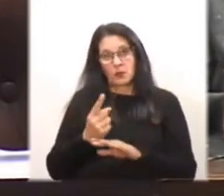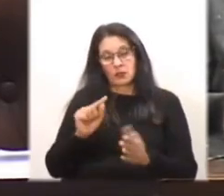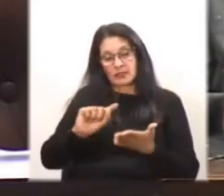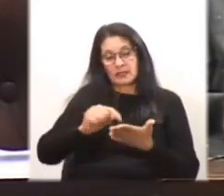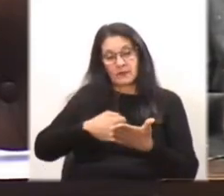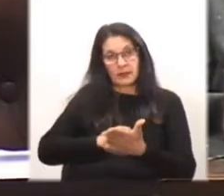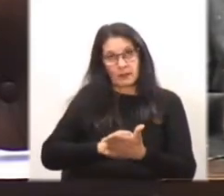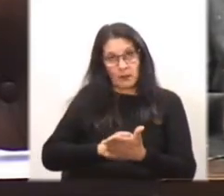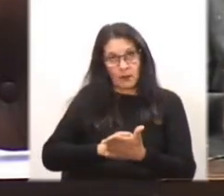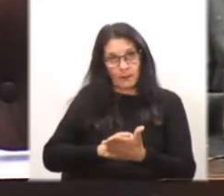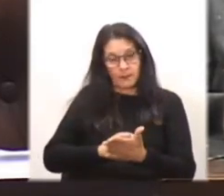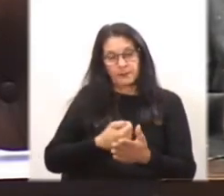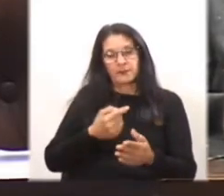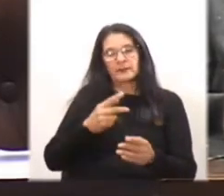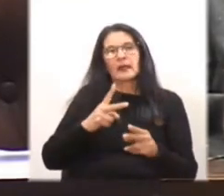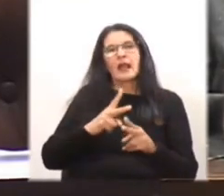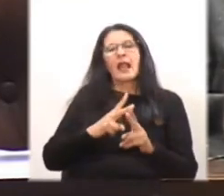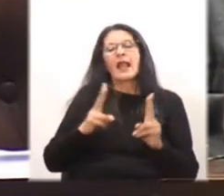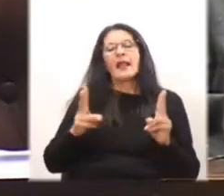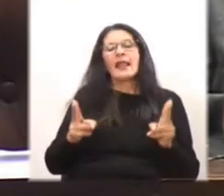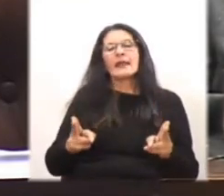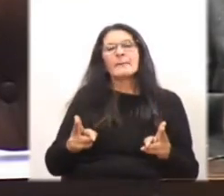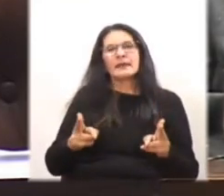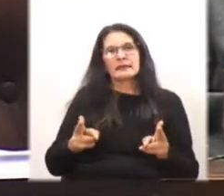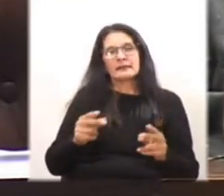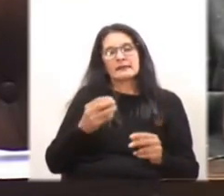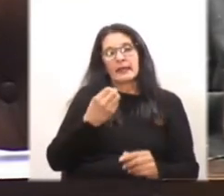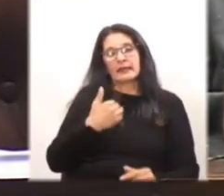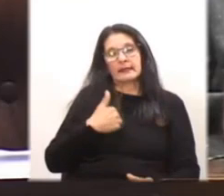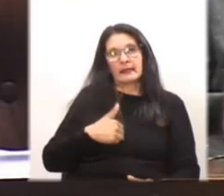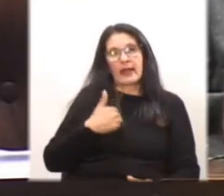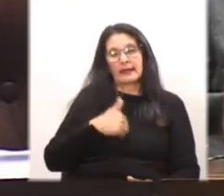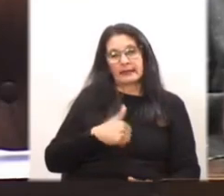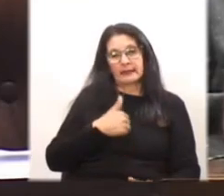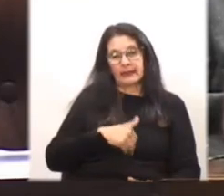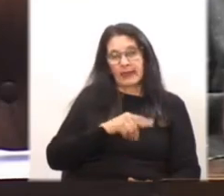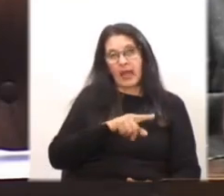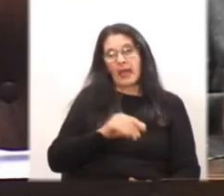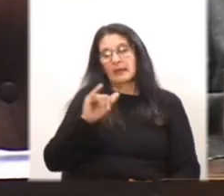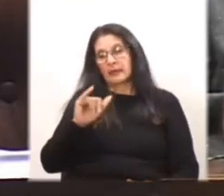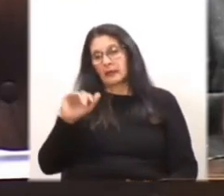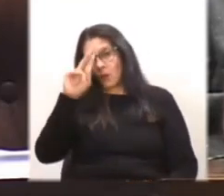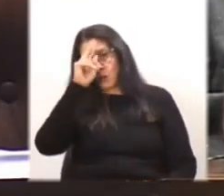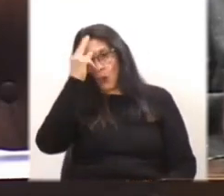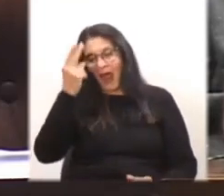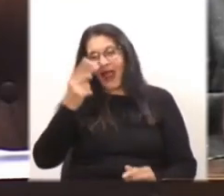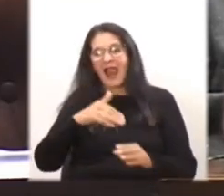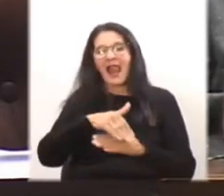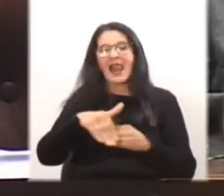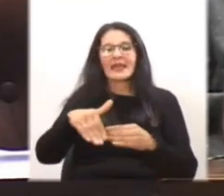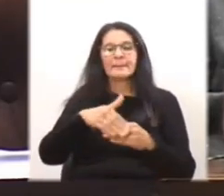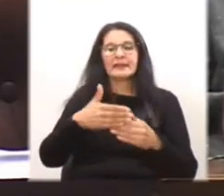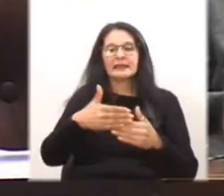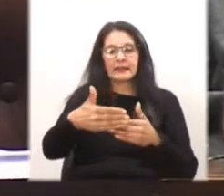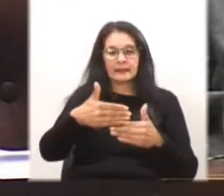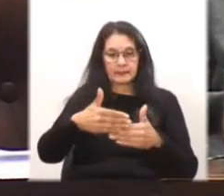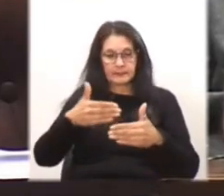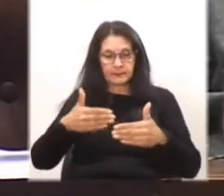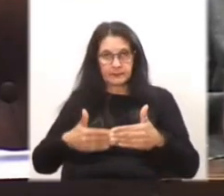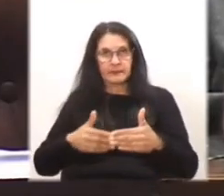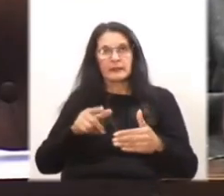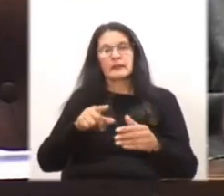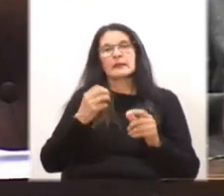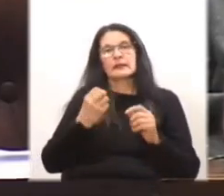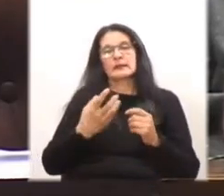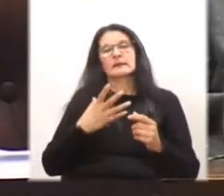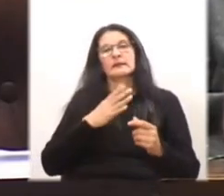de Límites en el río Uruguay entre la República Oriental del Uruguay y la República Argentina, que fue incorporado a nuestro ordenamiento jurídico en